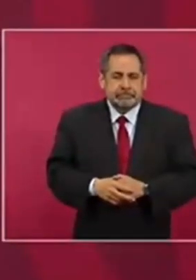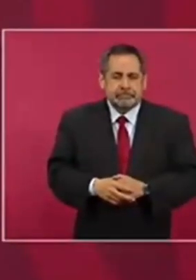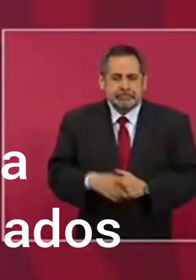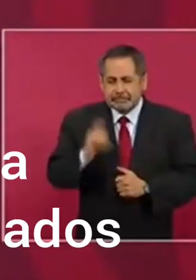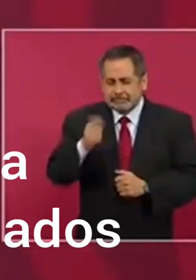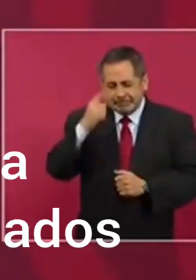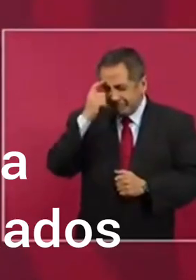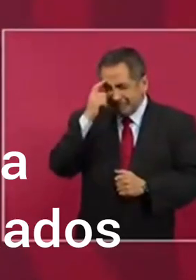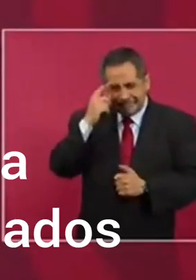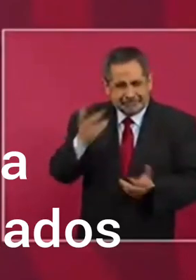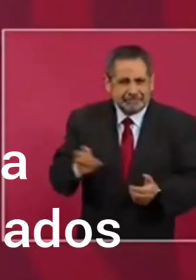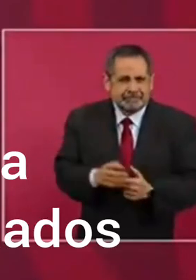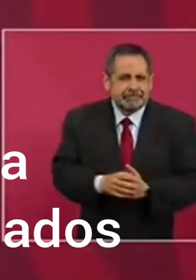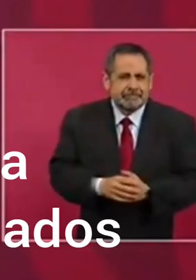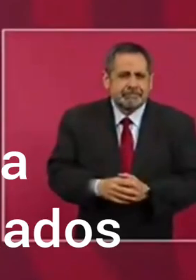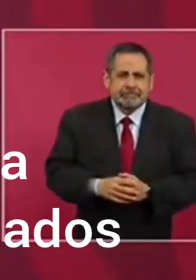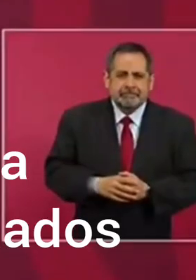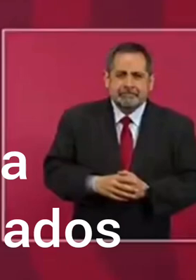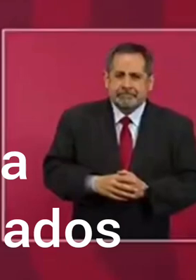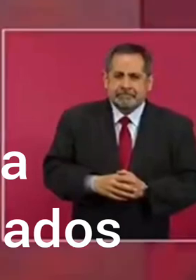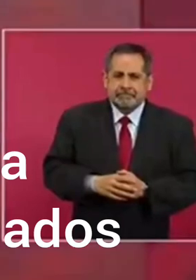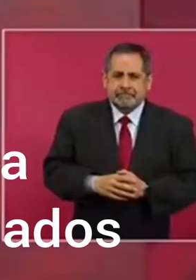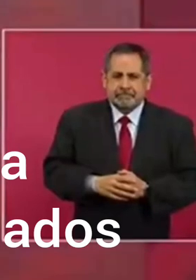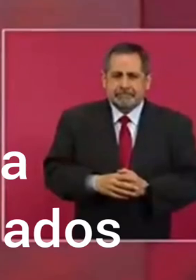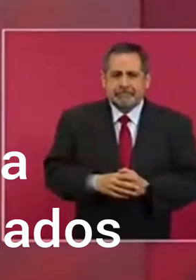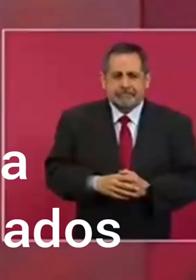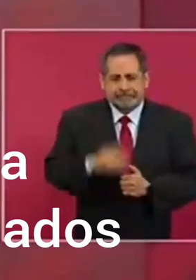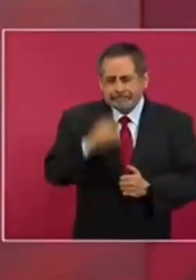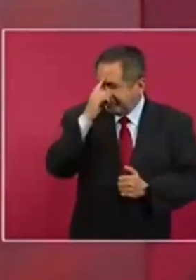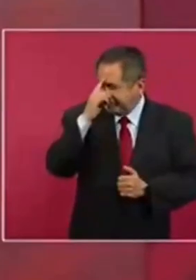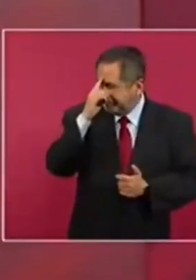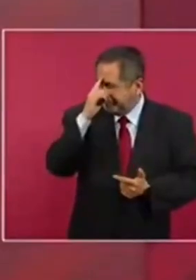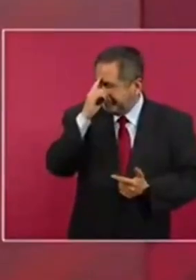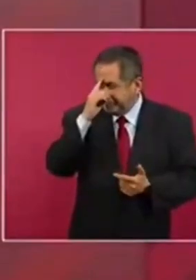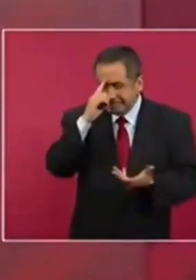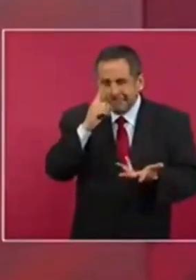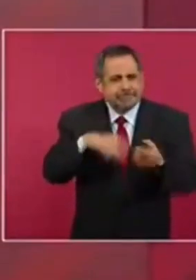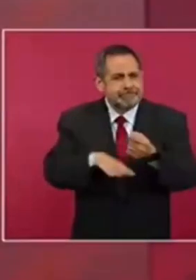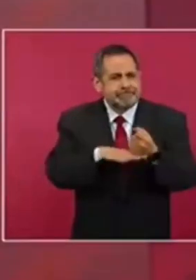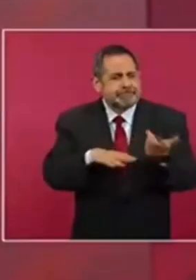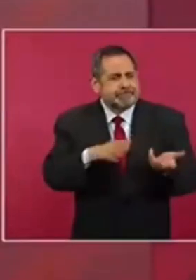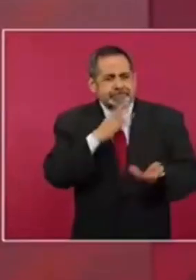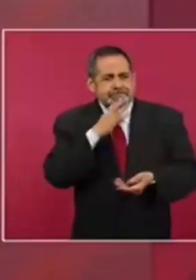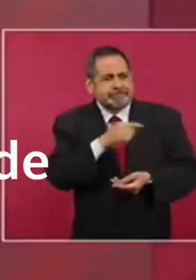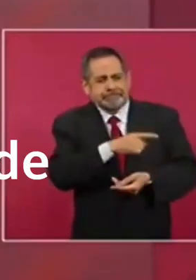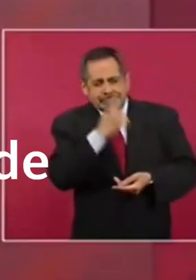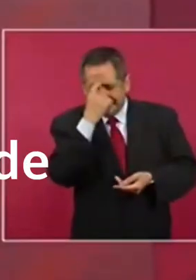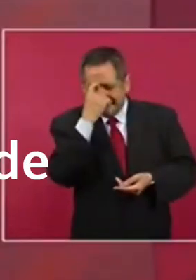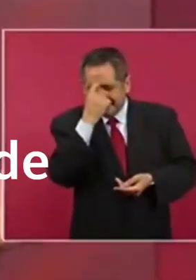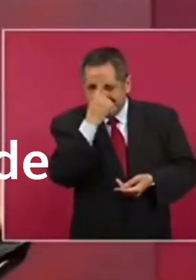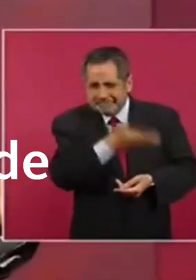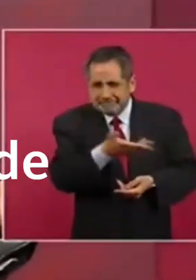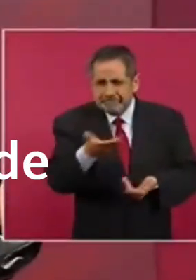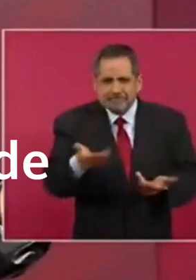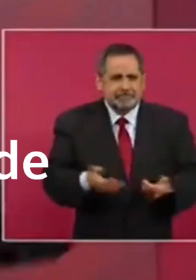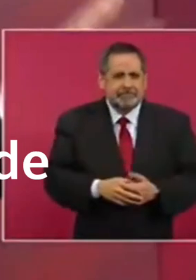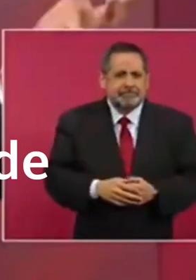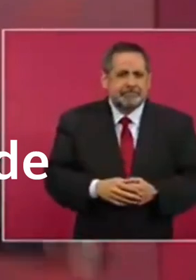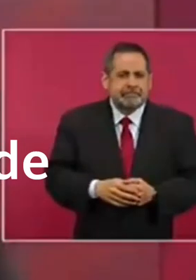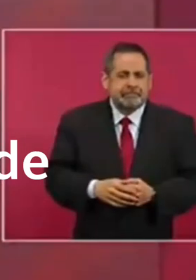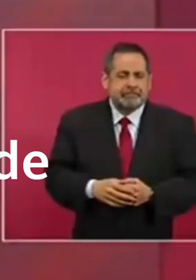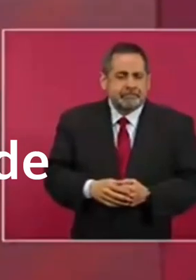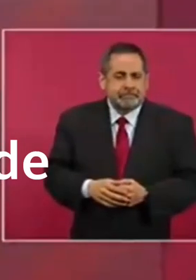restringida a proveedores pre seleccionados y otro sería de la nueva figura de proceso de selección